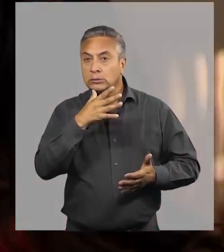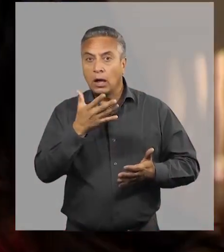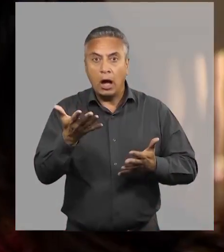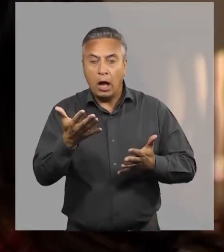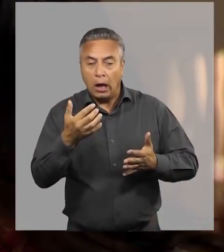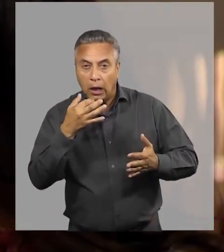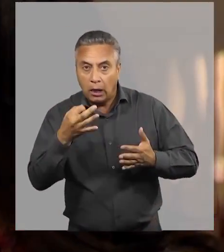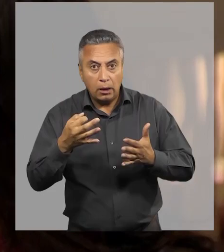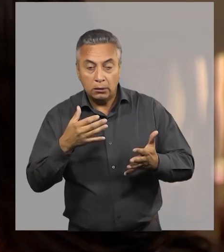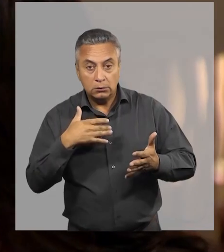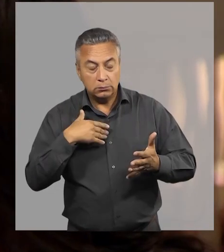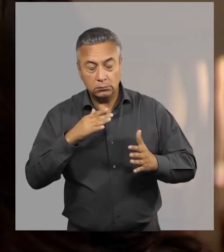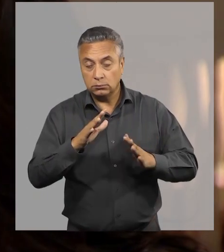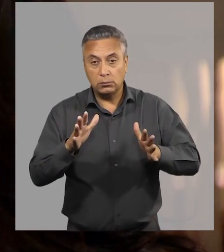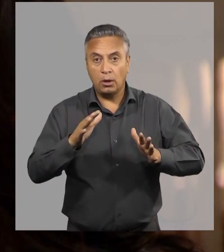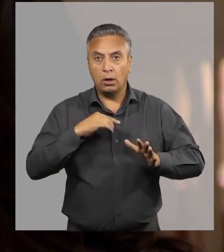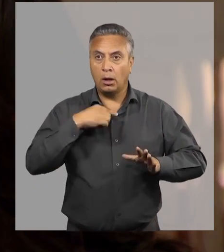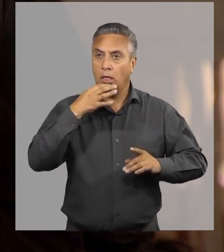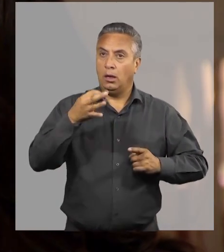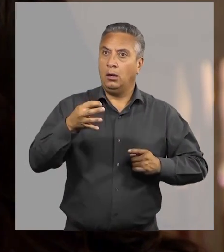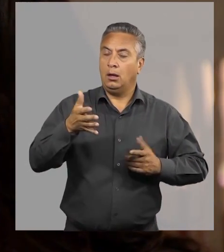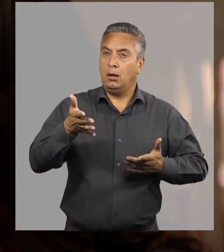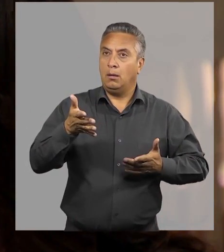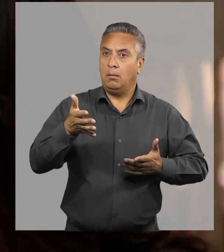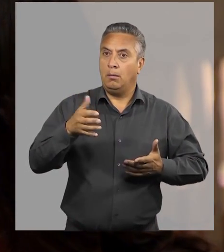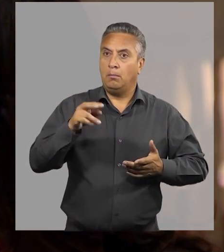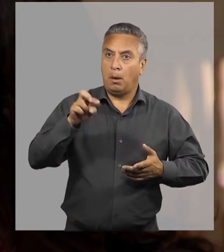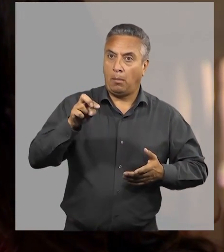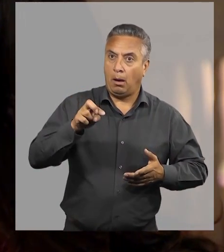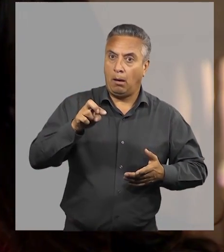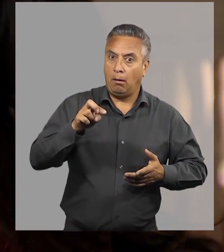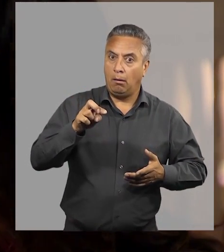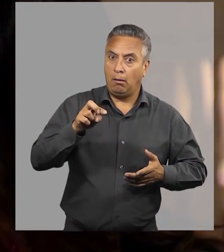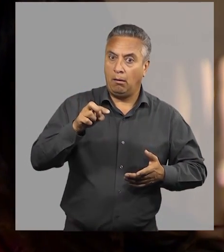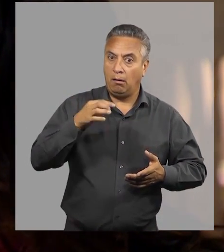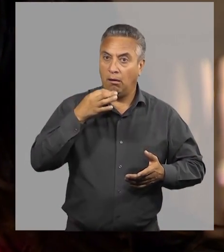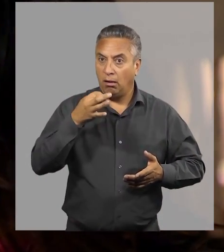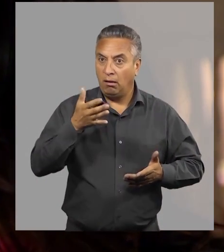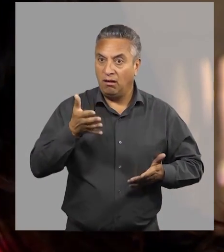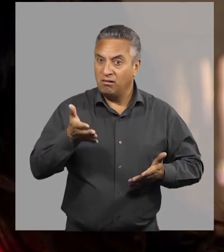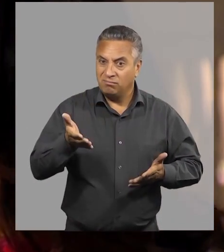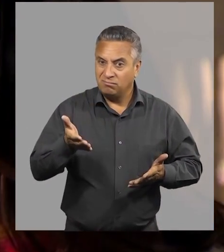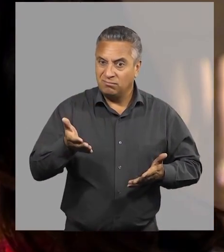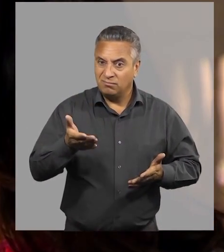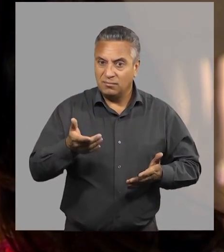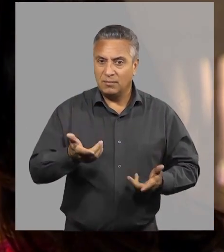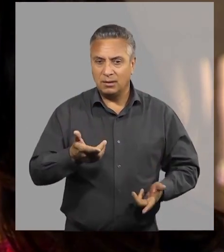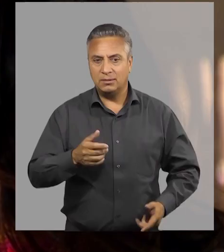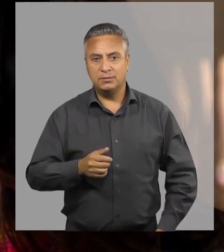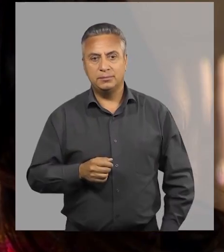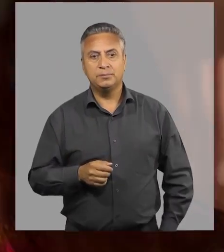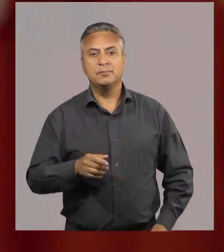No sé cómo tratarlo, cachai. No sé si decirle, le digo, papá.